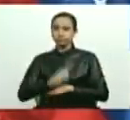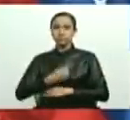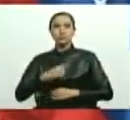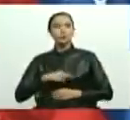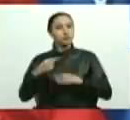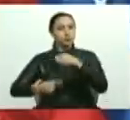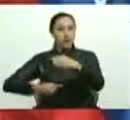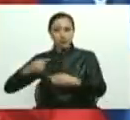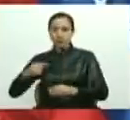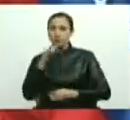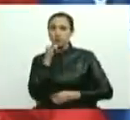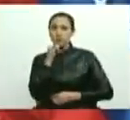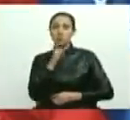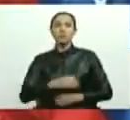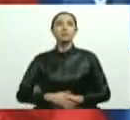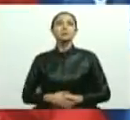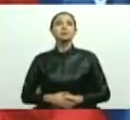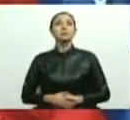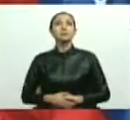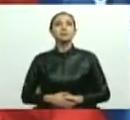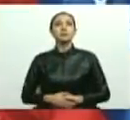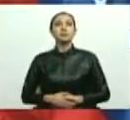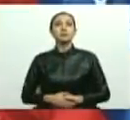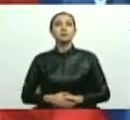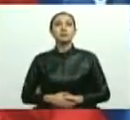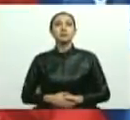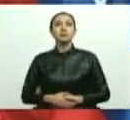día. Con el debido respeto,